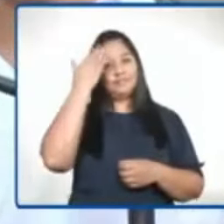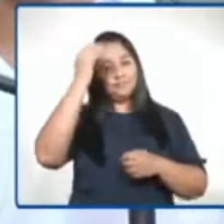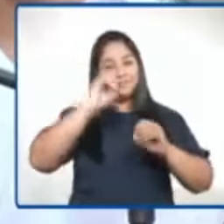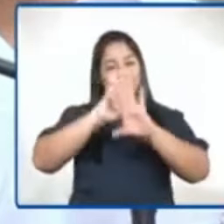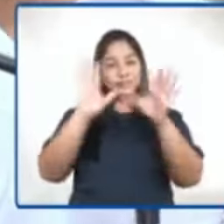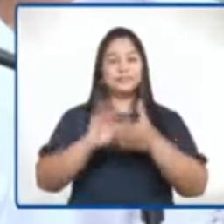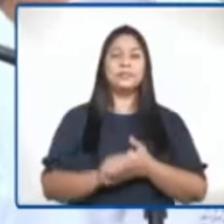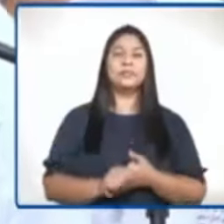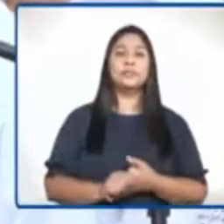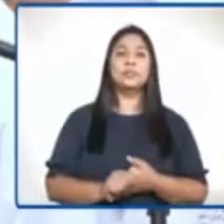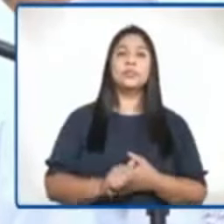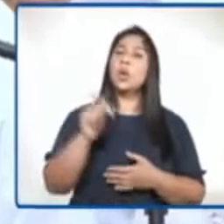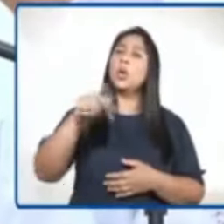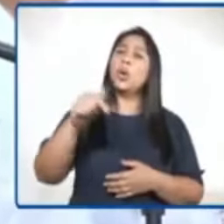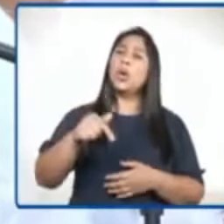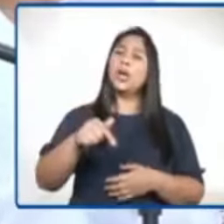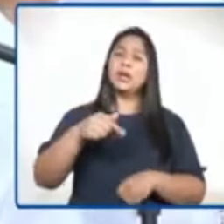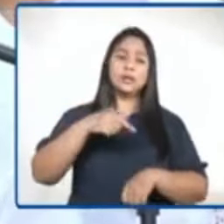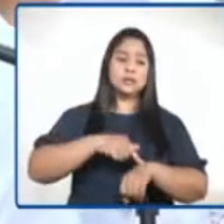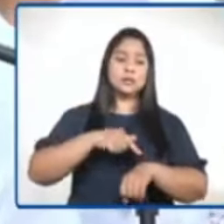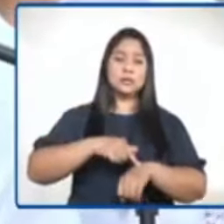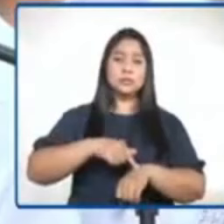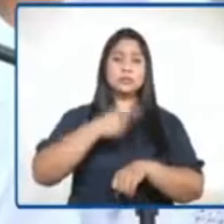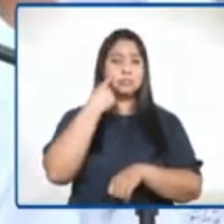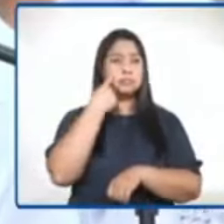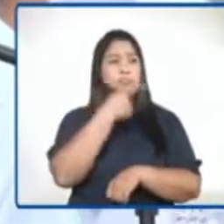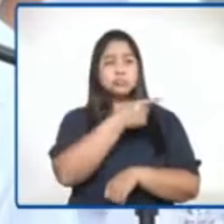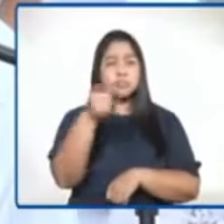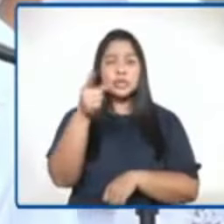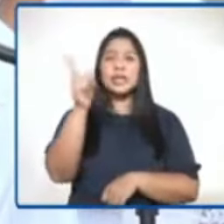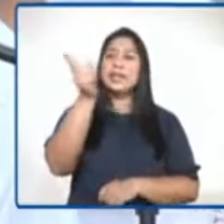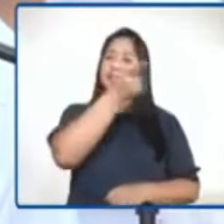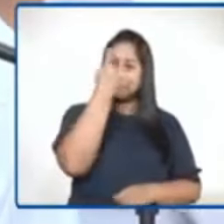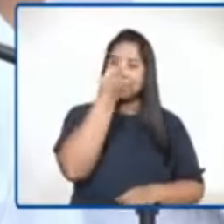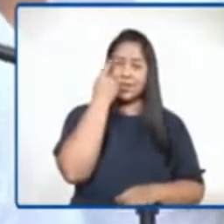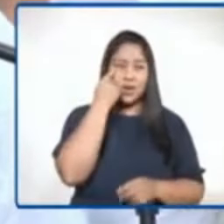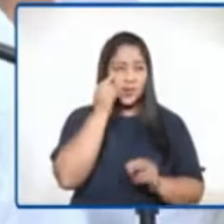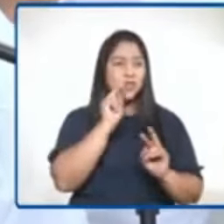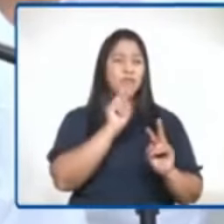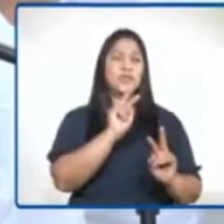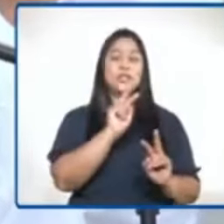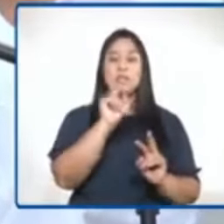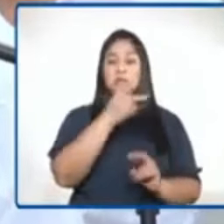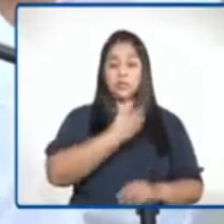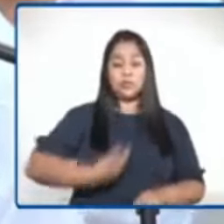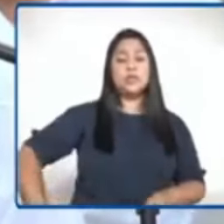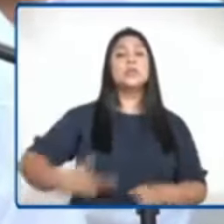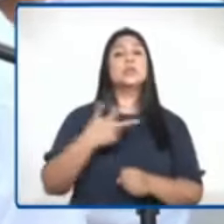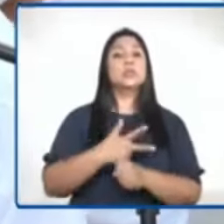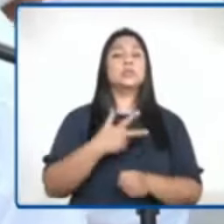Es hoy momento de poder reconocer la labor del gobierno de